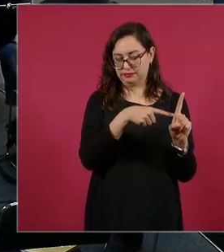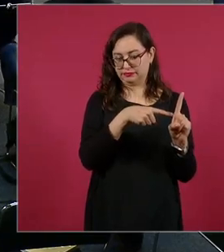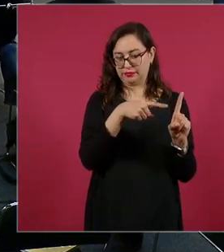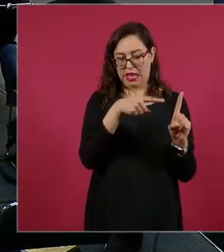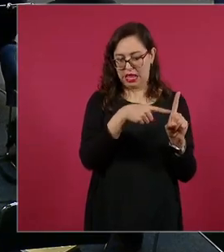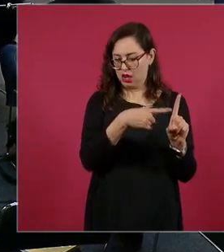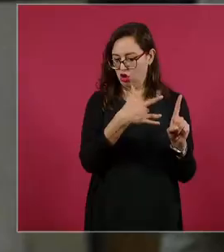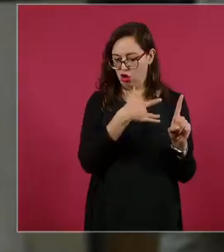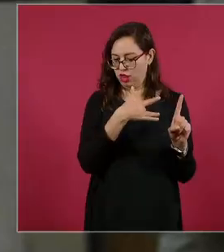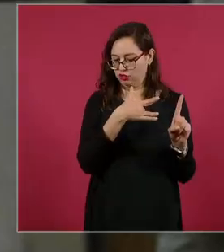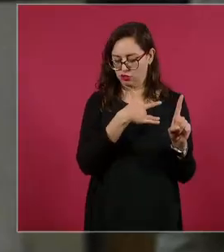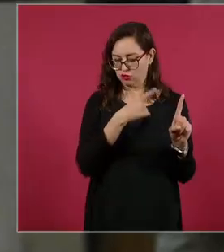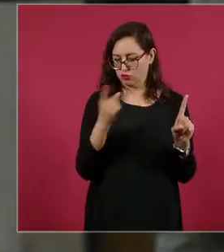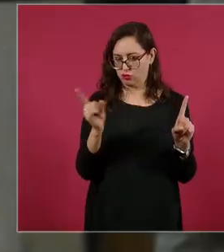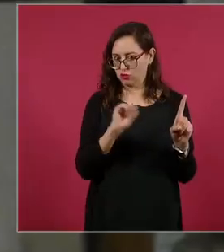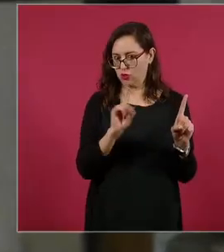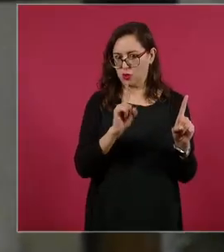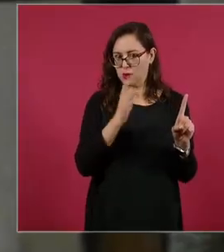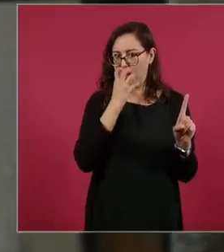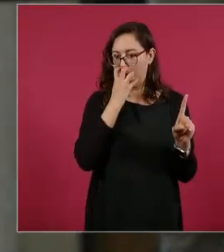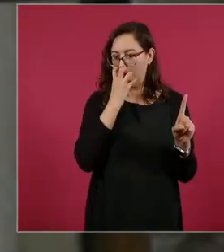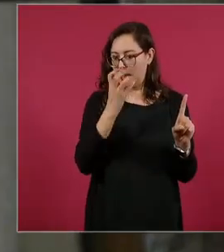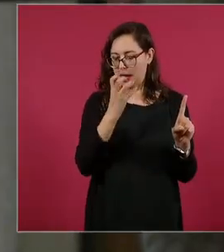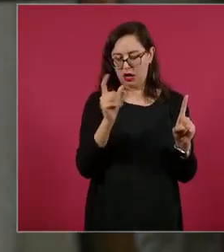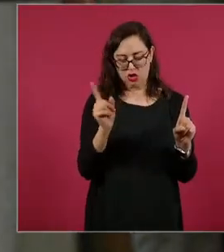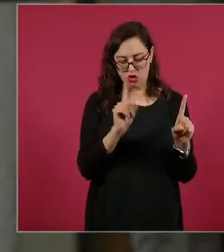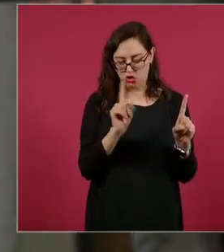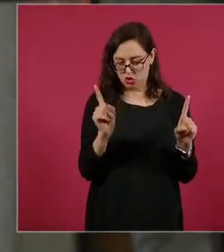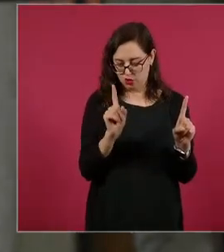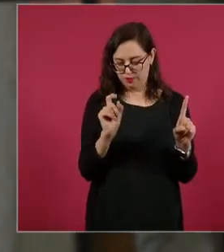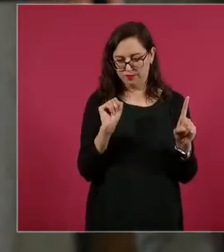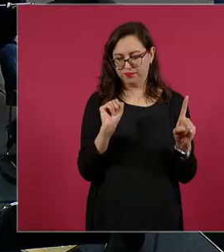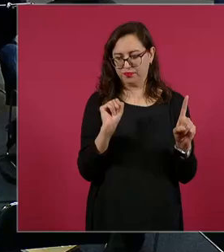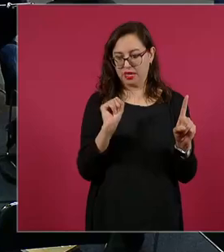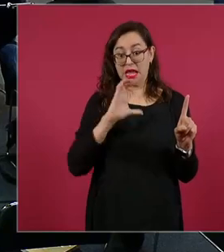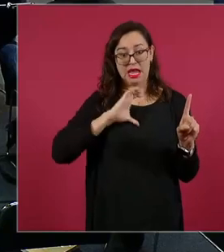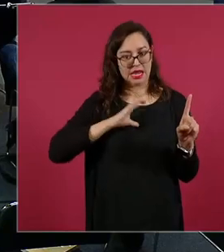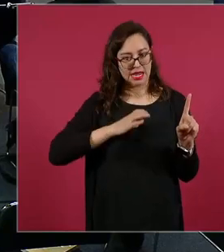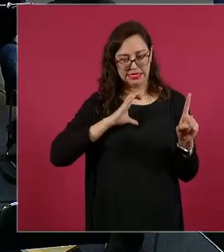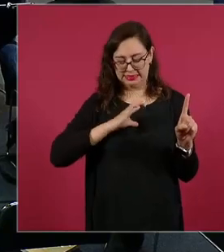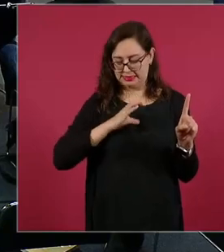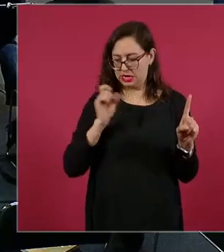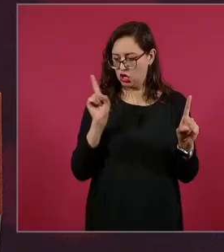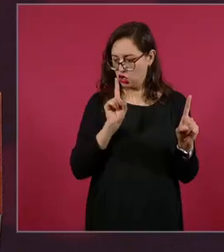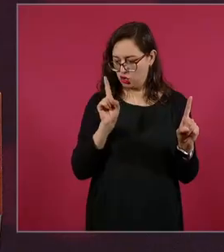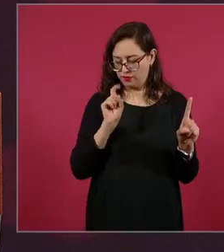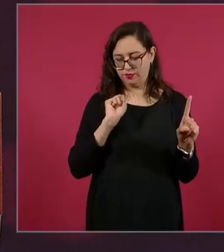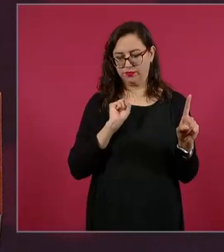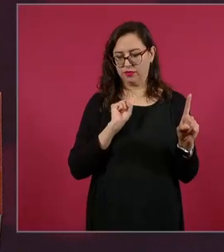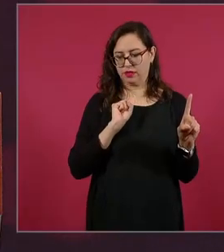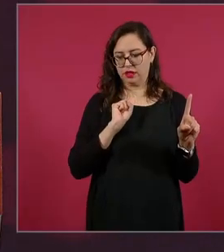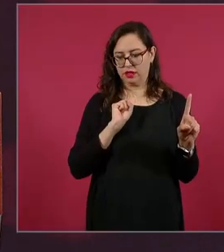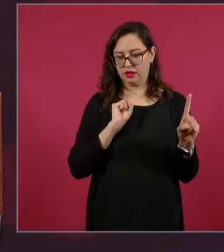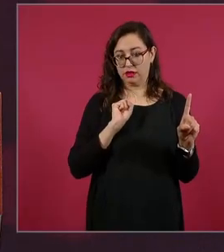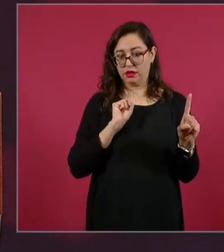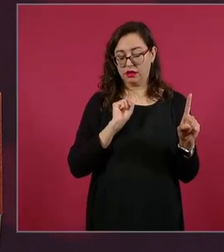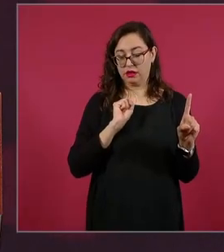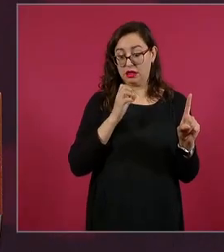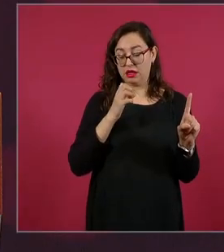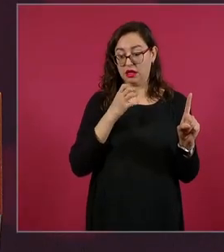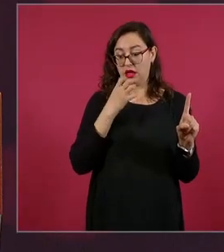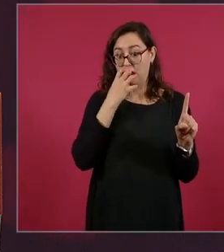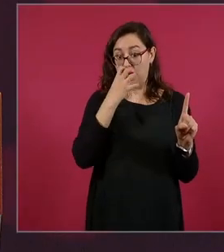planteando pero eso no significa que se quede solo con estas cinco